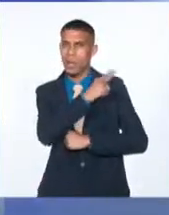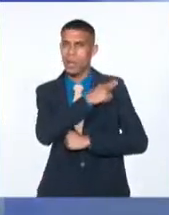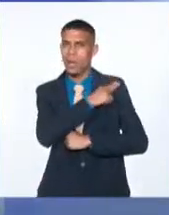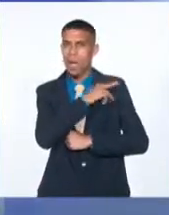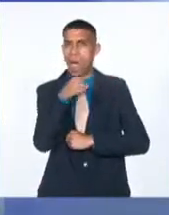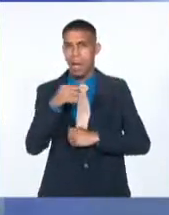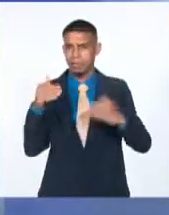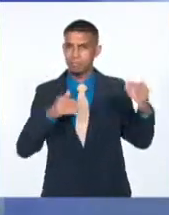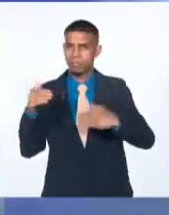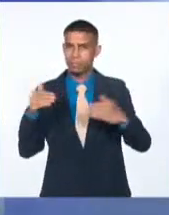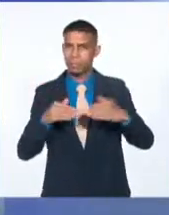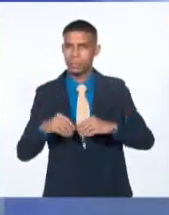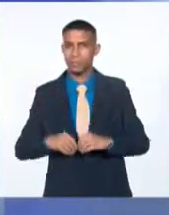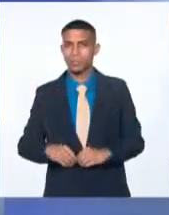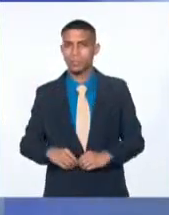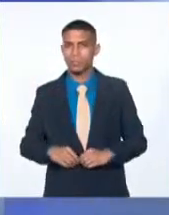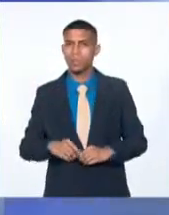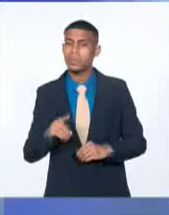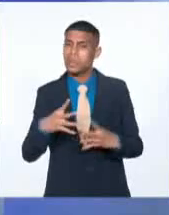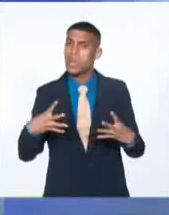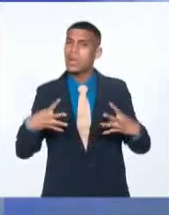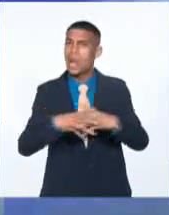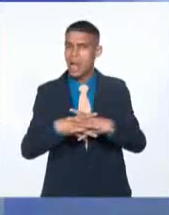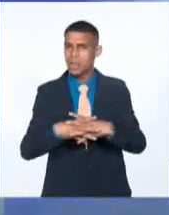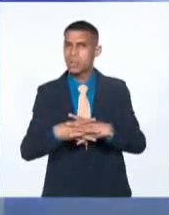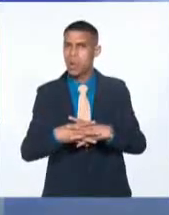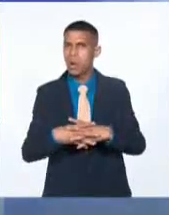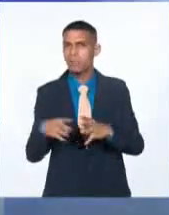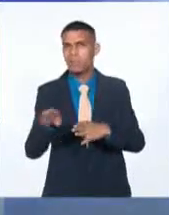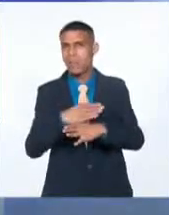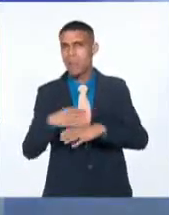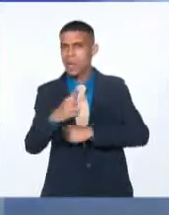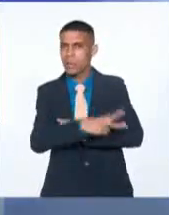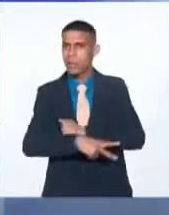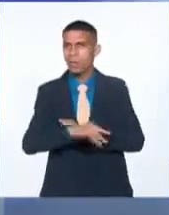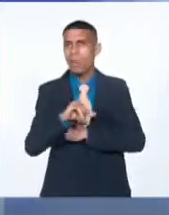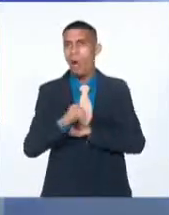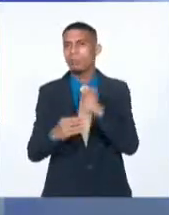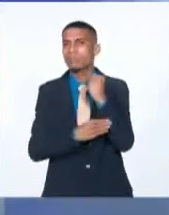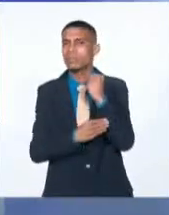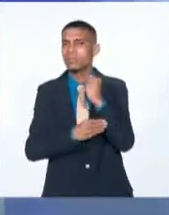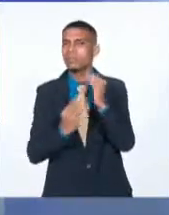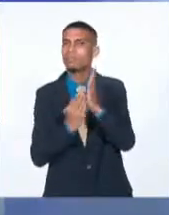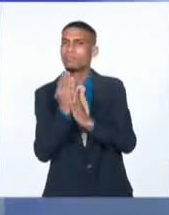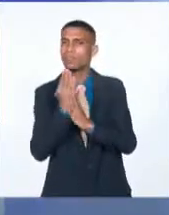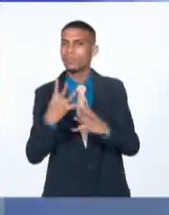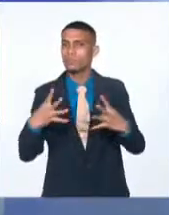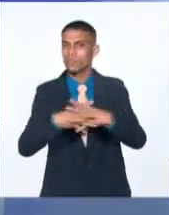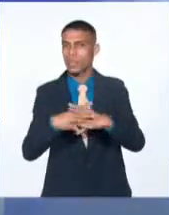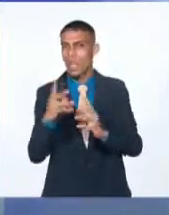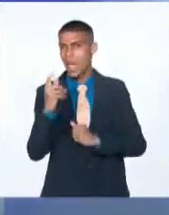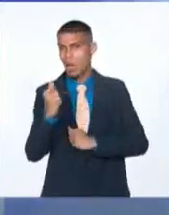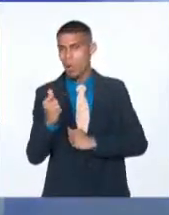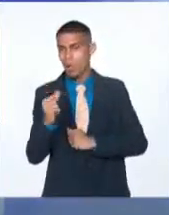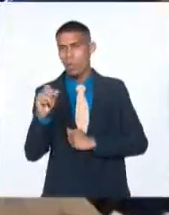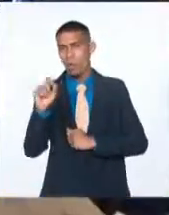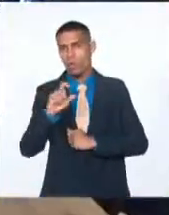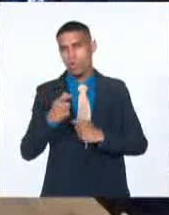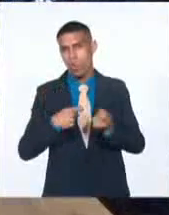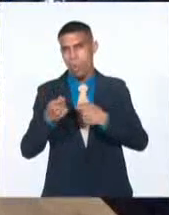Sochi. Trascendió el buen estado de las relaciones bilaterales y las potencialidades para incrementar los nexos económicos y